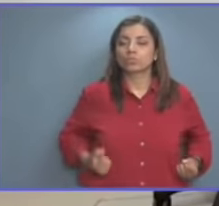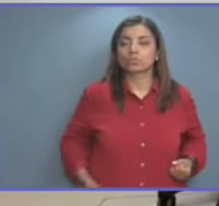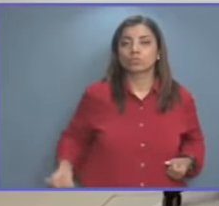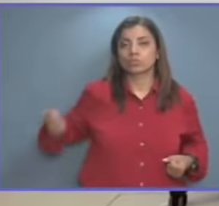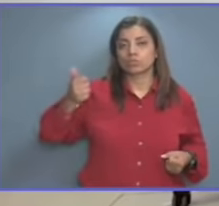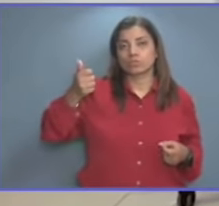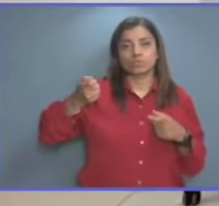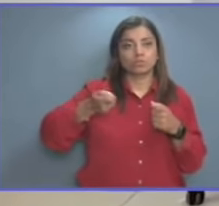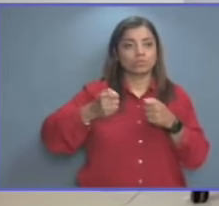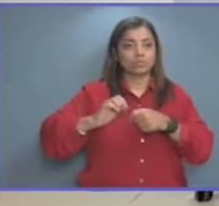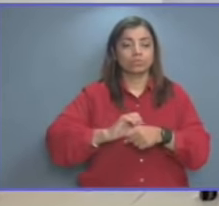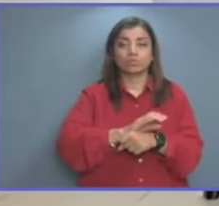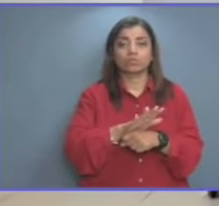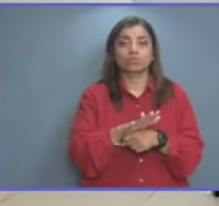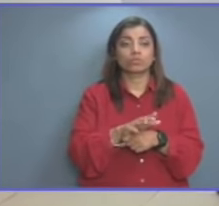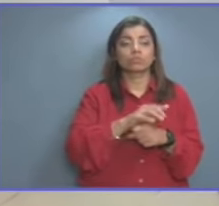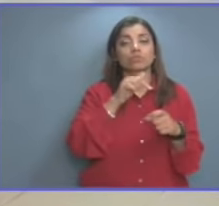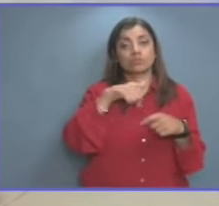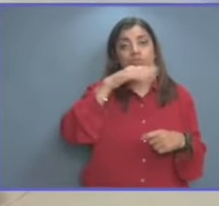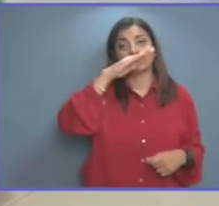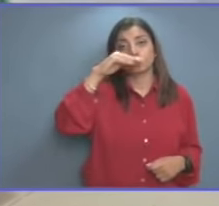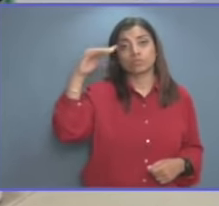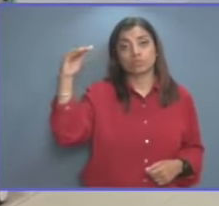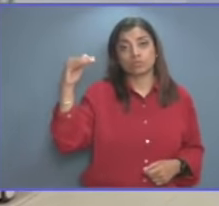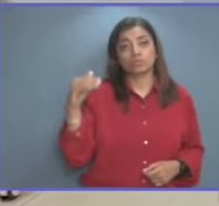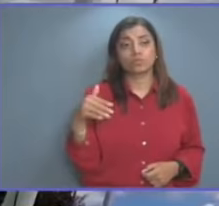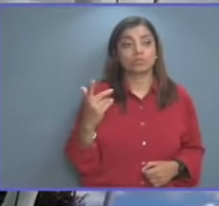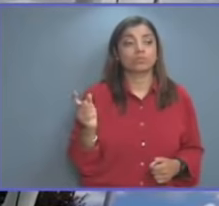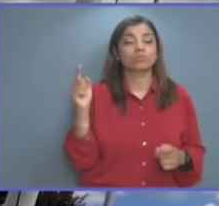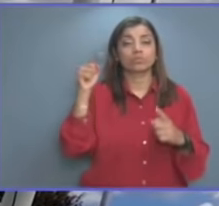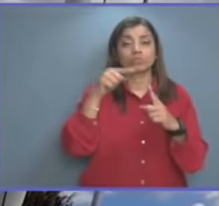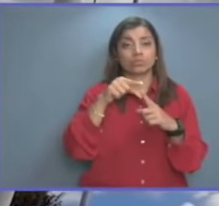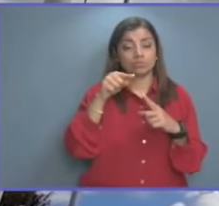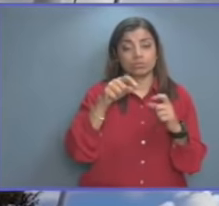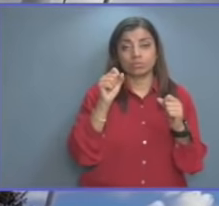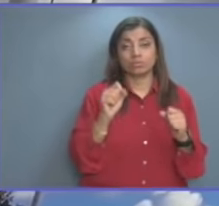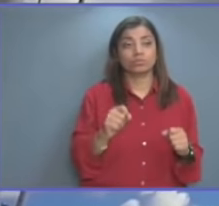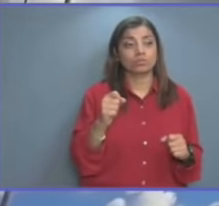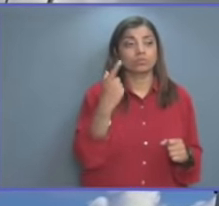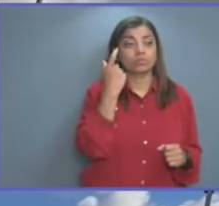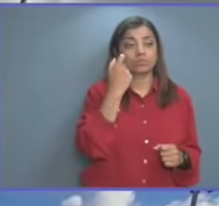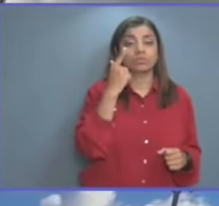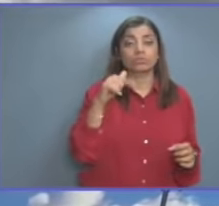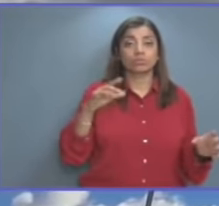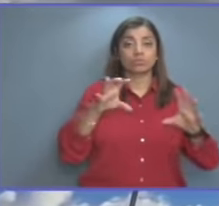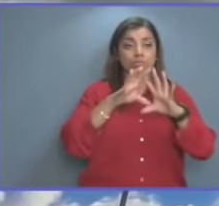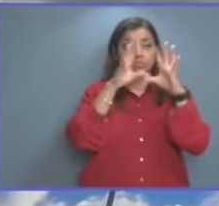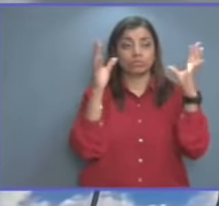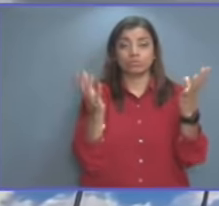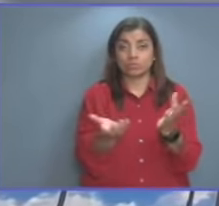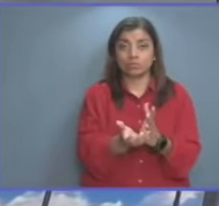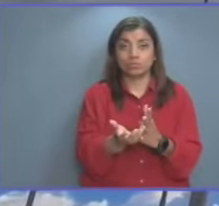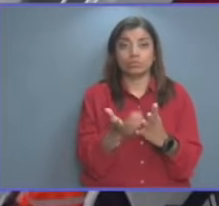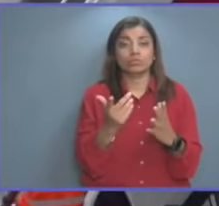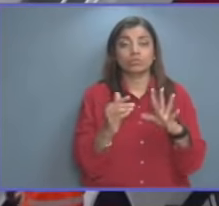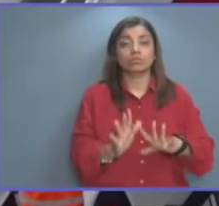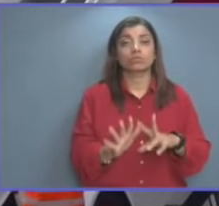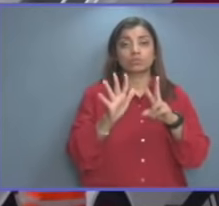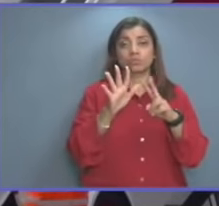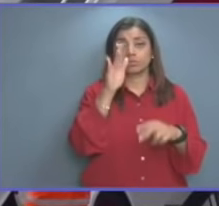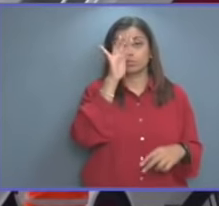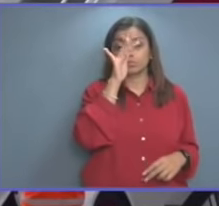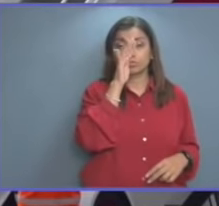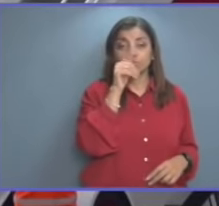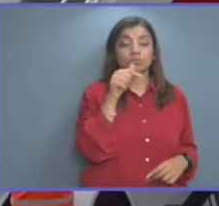pandemia desde que el virus llegó al país que incluso ha sido reconocido a nivel internacional desde el 17 de febrero